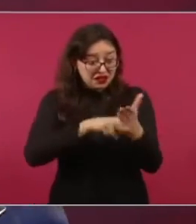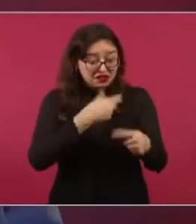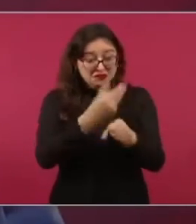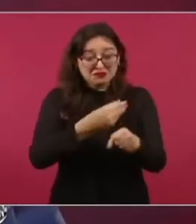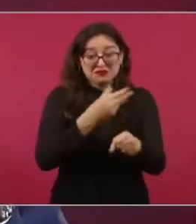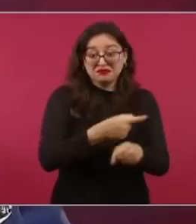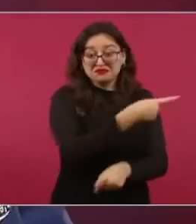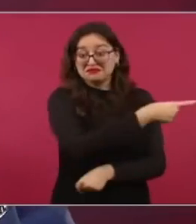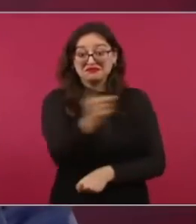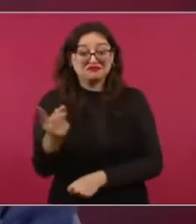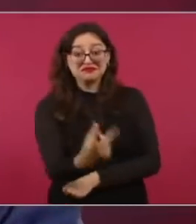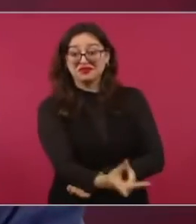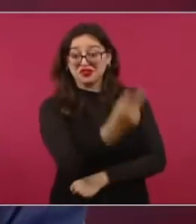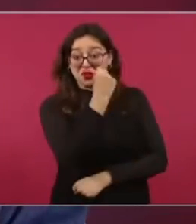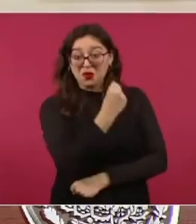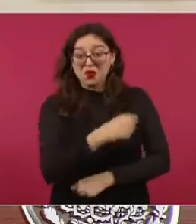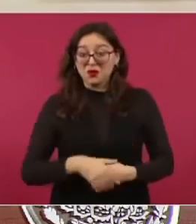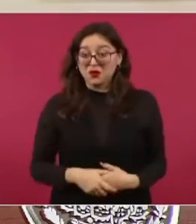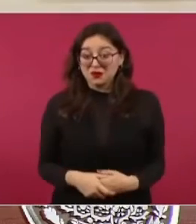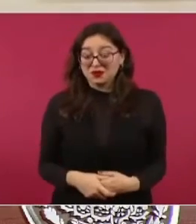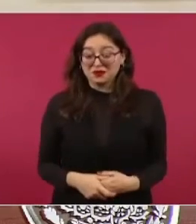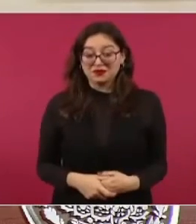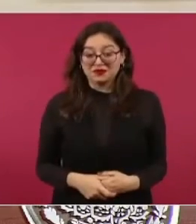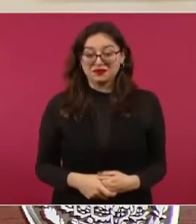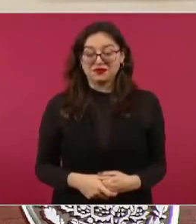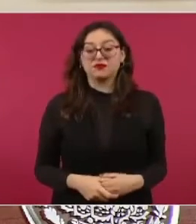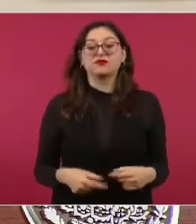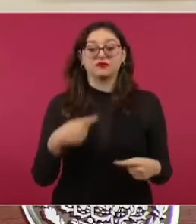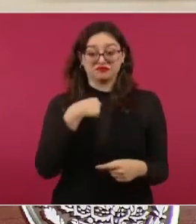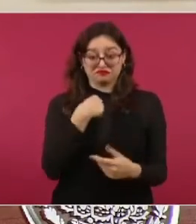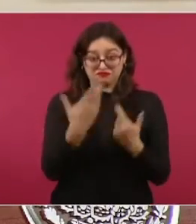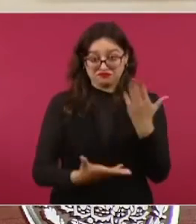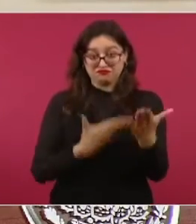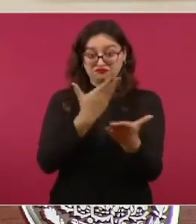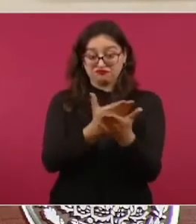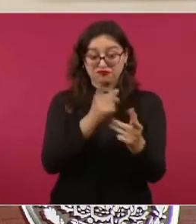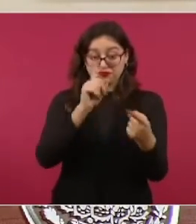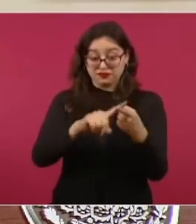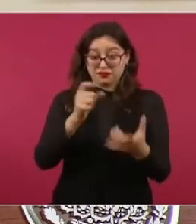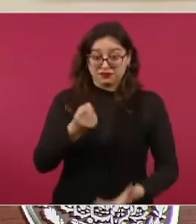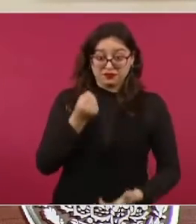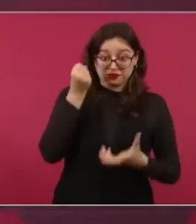proponiendo reducir el presupuesto,